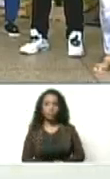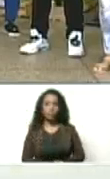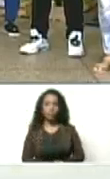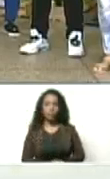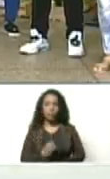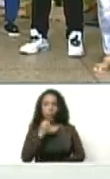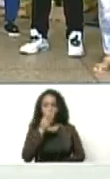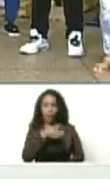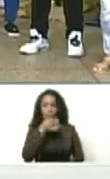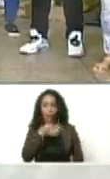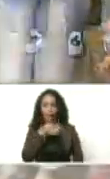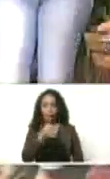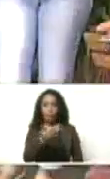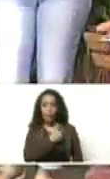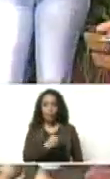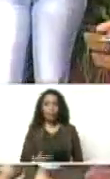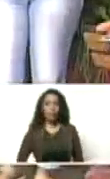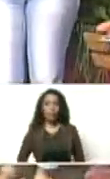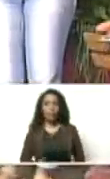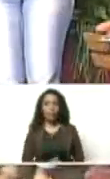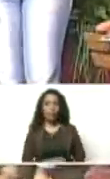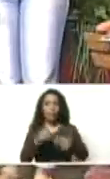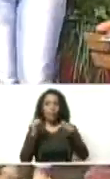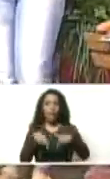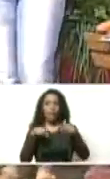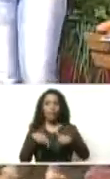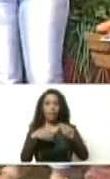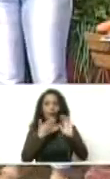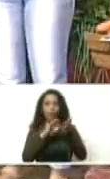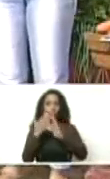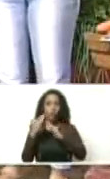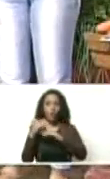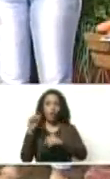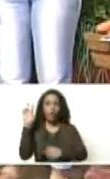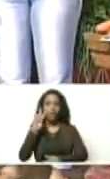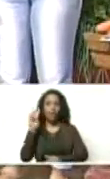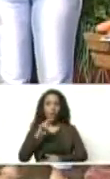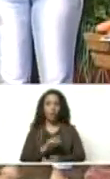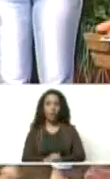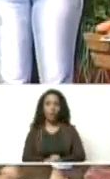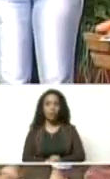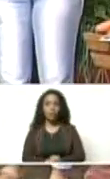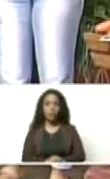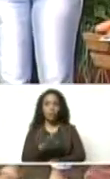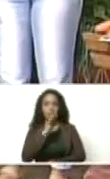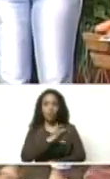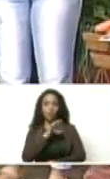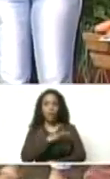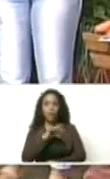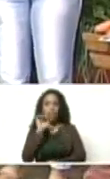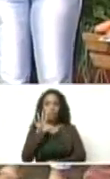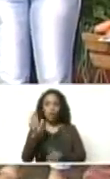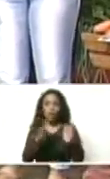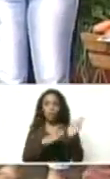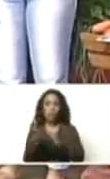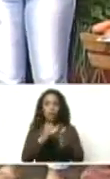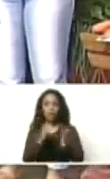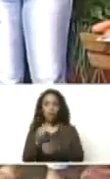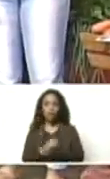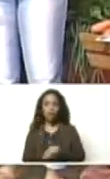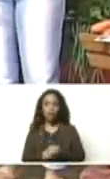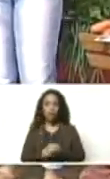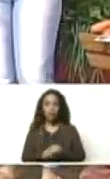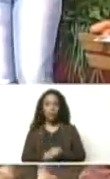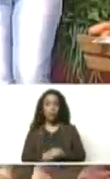Buenas tardes, presidente. Desde aquí, desde la comuna El Valle, socialista 5 de marzo, comandante Eterno, le